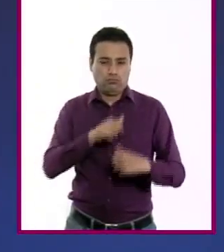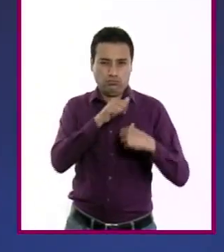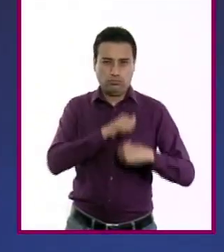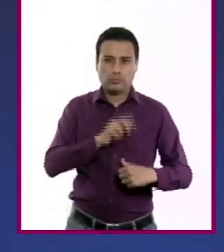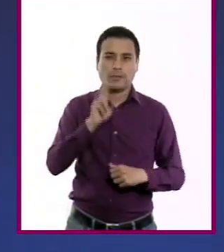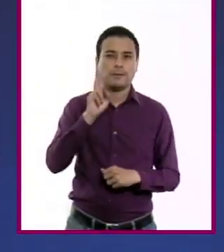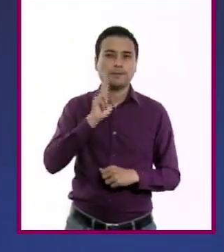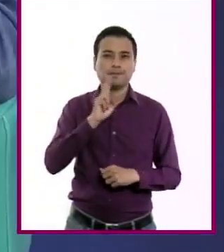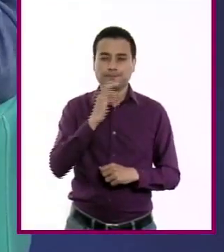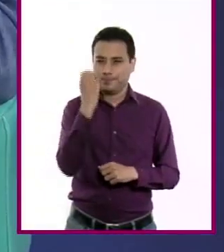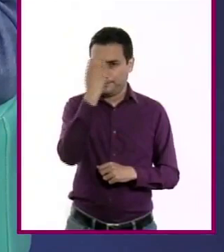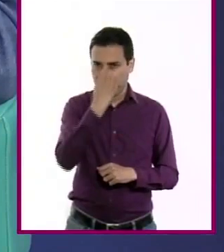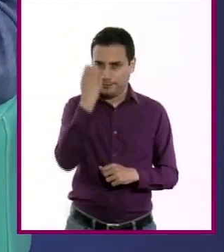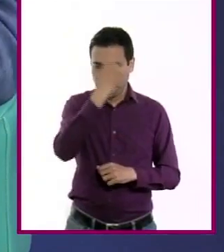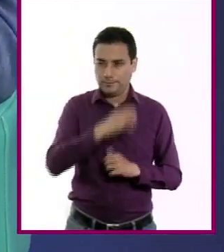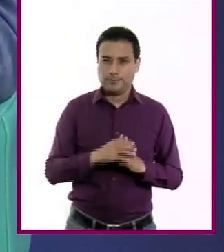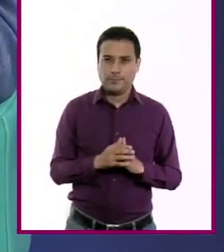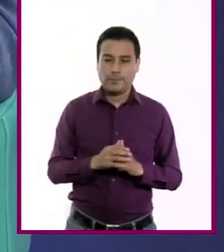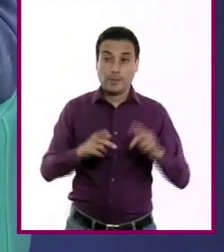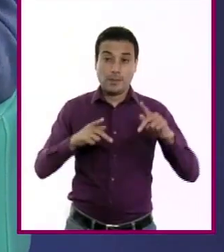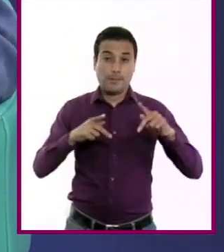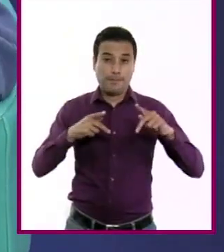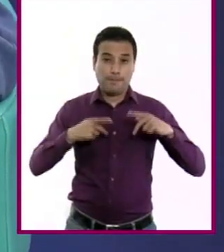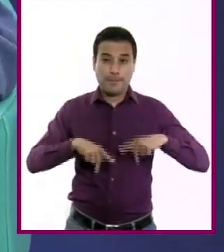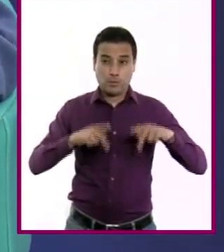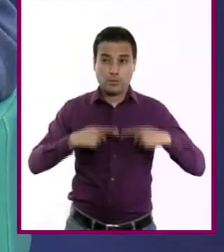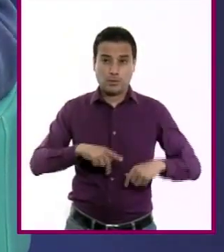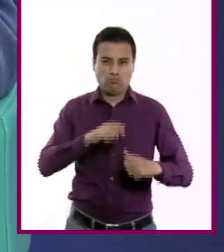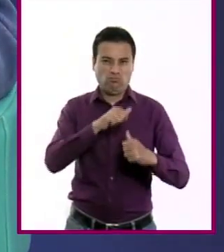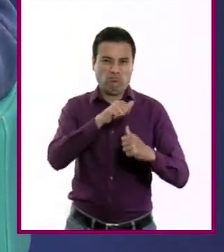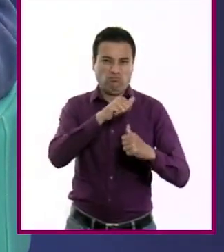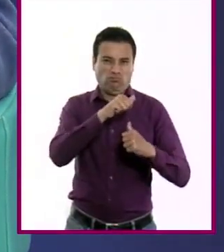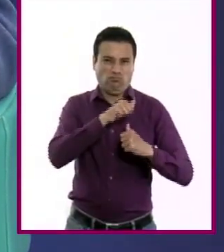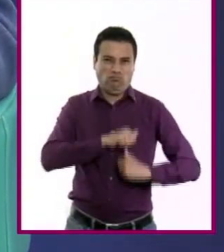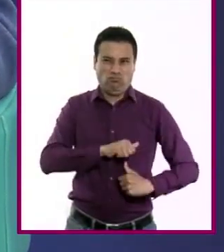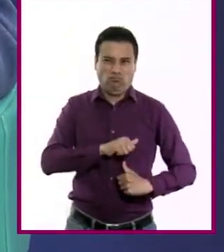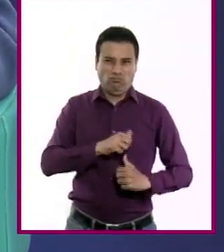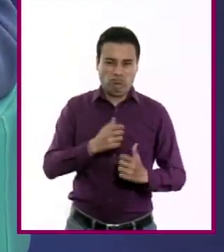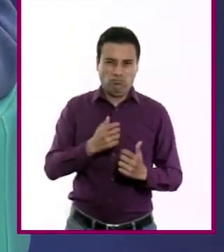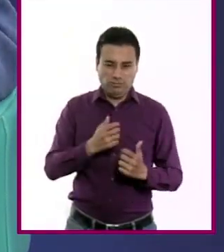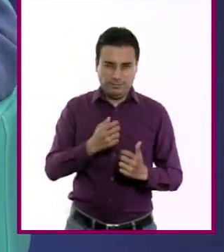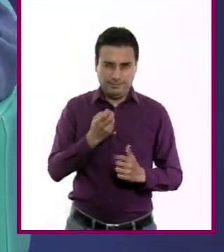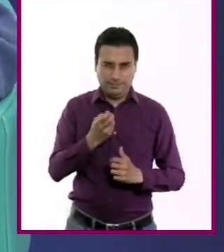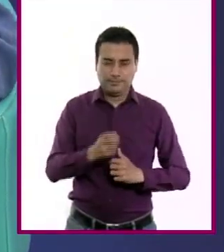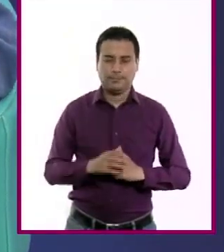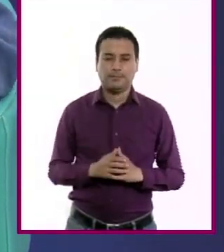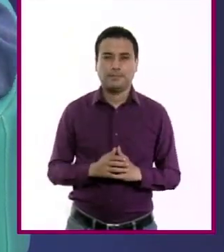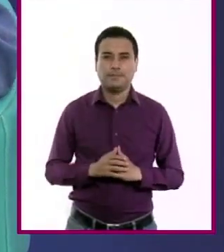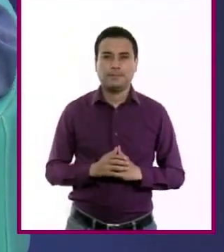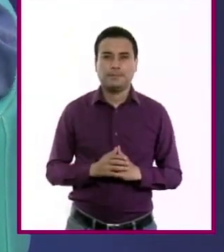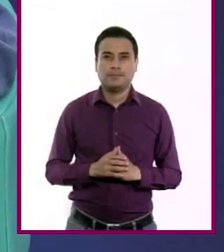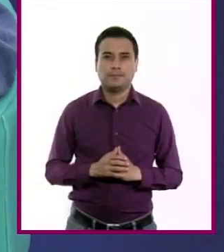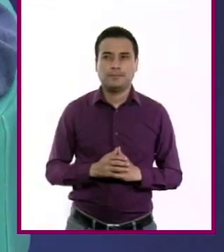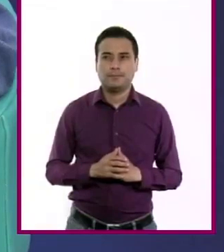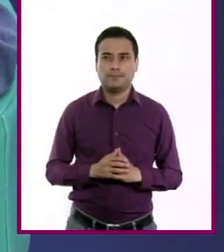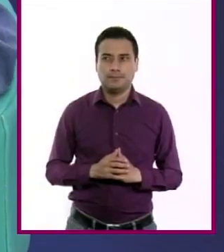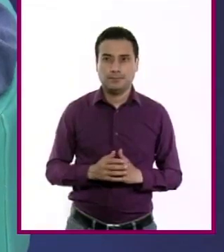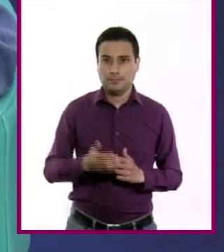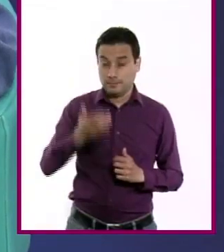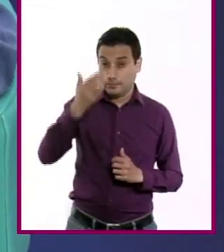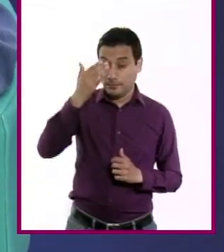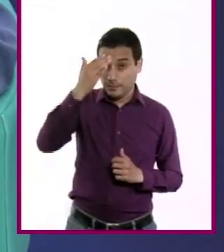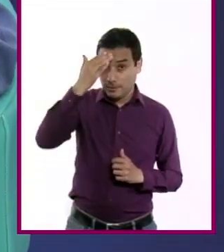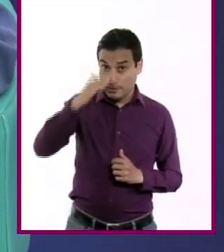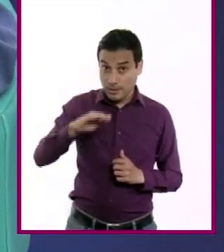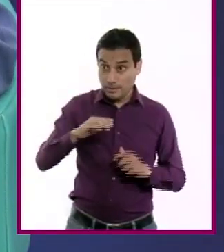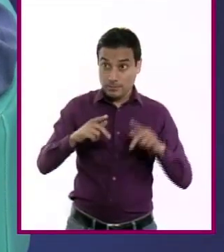generalmente a las personas que están encargadas como de toda esa área, que es precisamente el primer filtro de seguridad, no las capacitan bien para